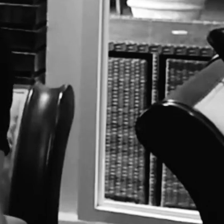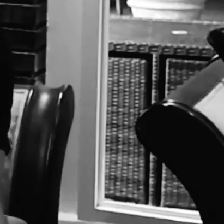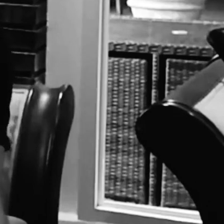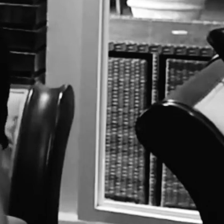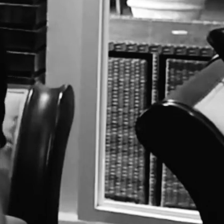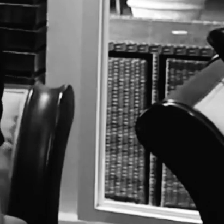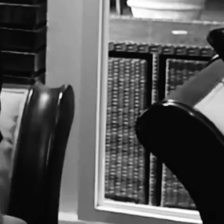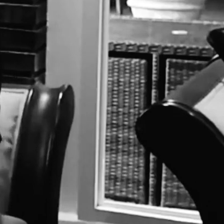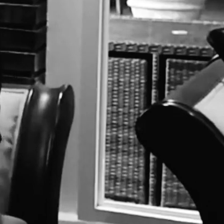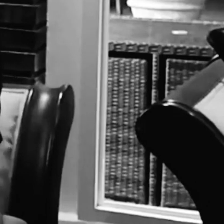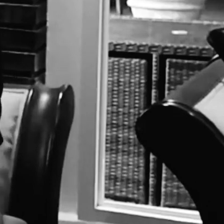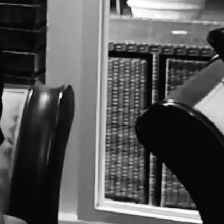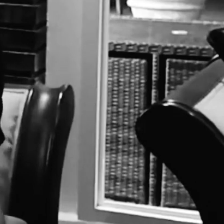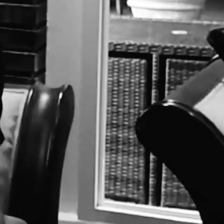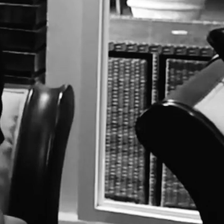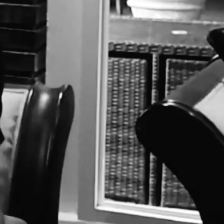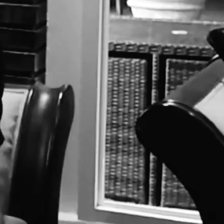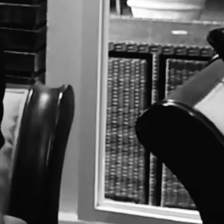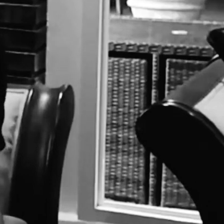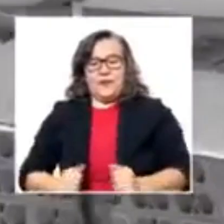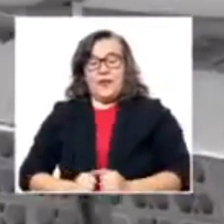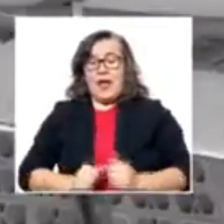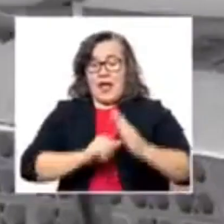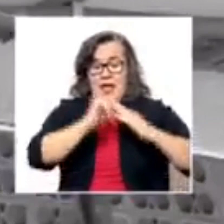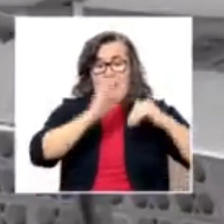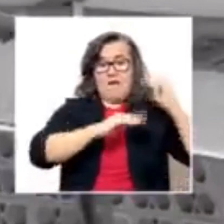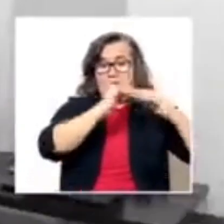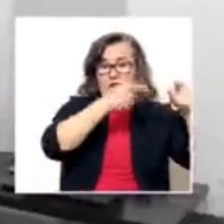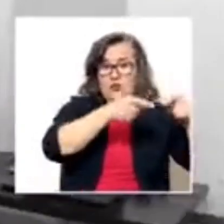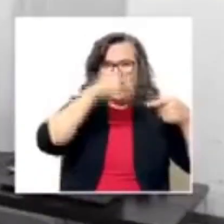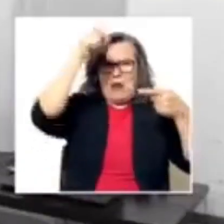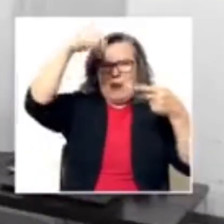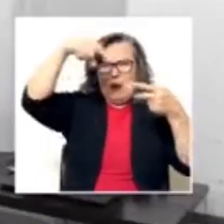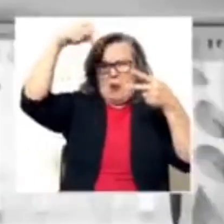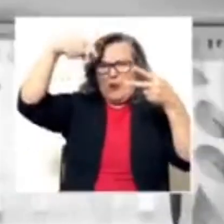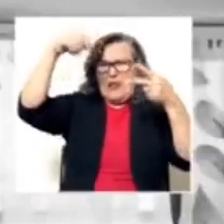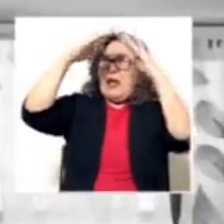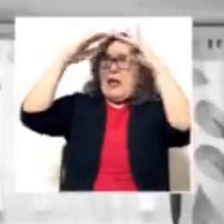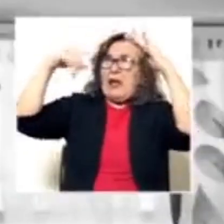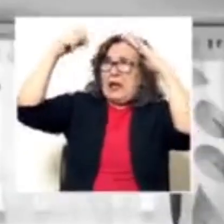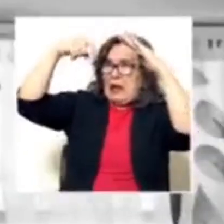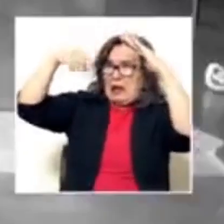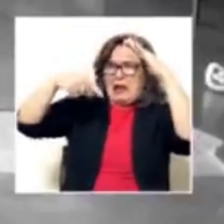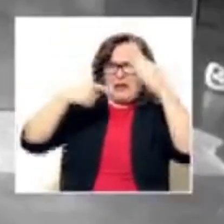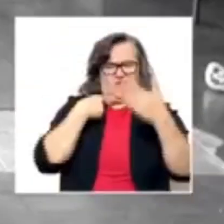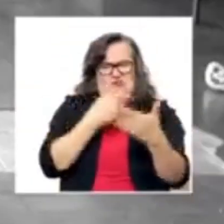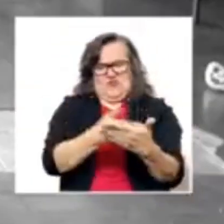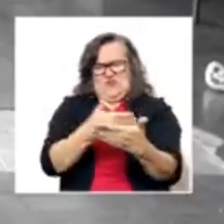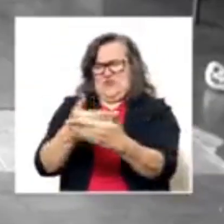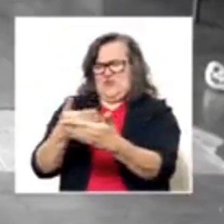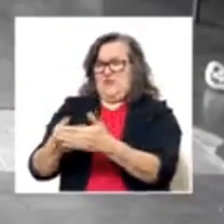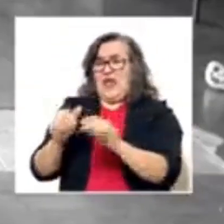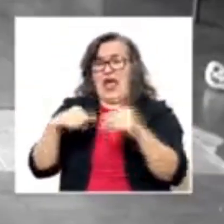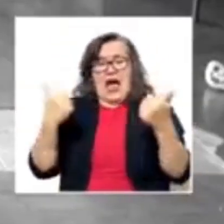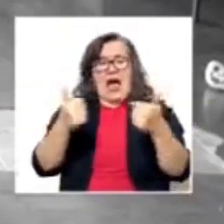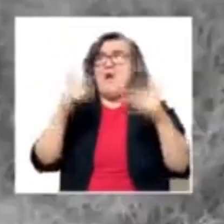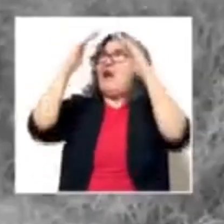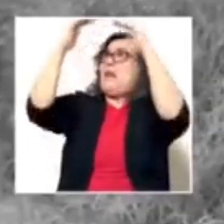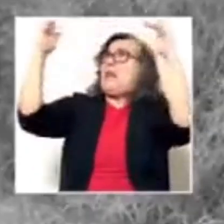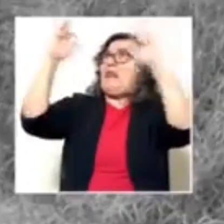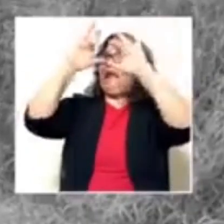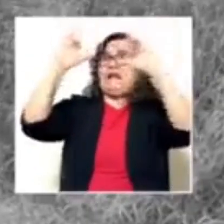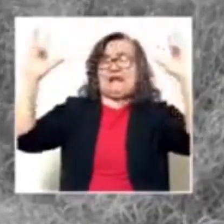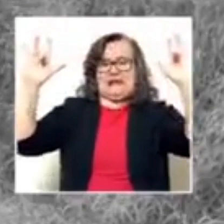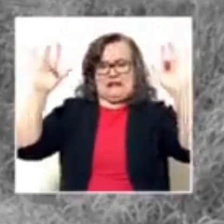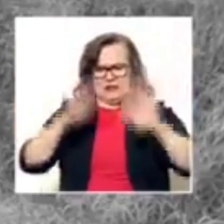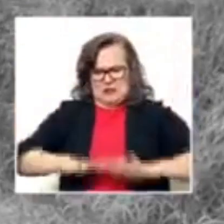Pero ¿por qué? Si no es a ustedes, le hubieran tenido que pagar a otros. Goteras, humedad, aulas sin techo y pisos en malas